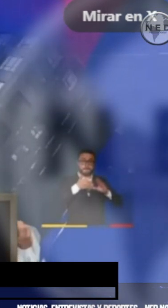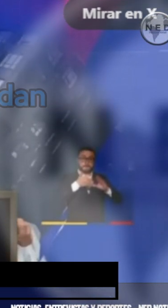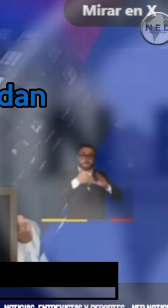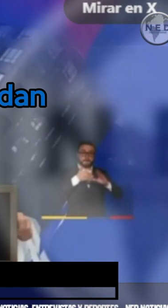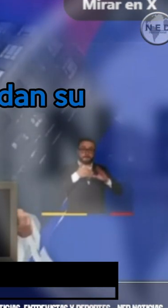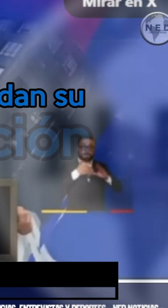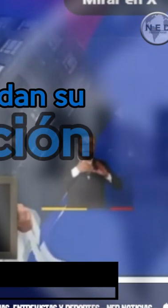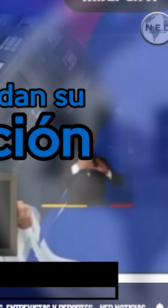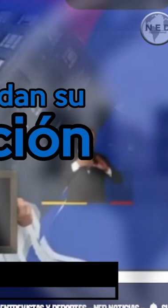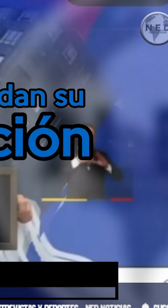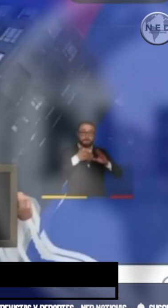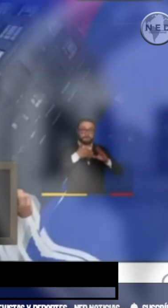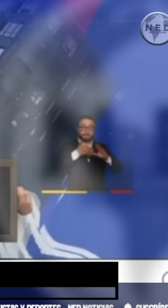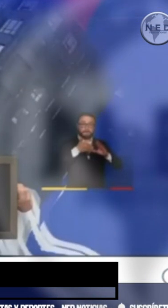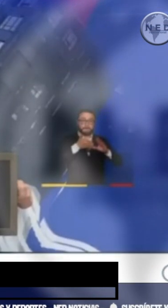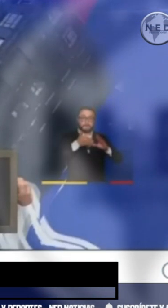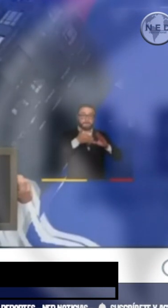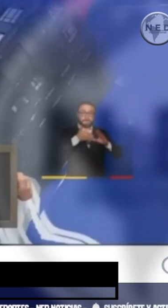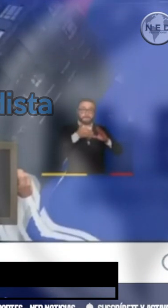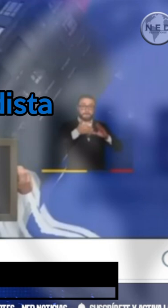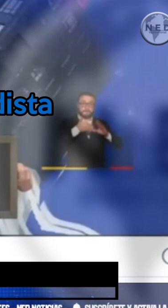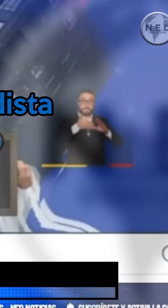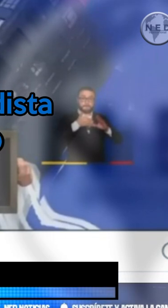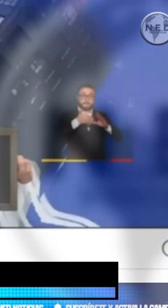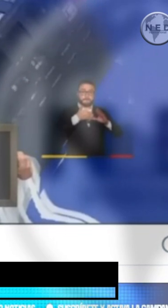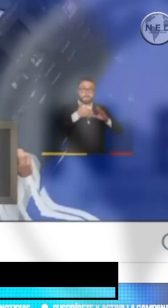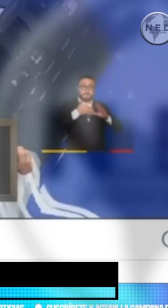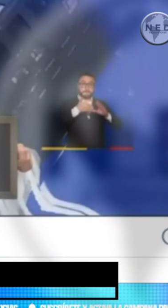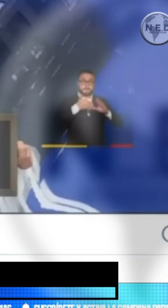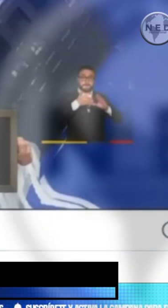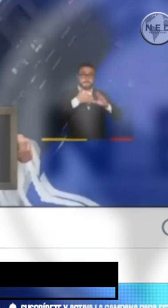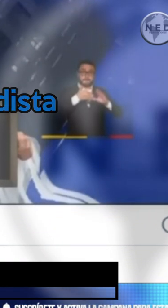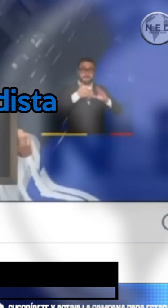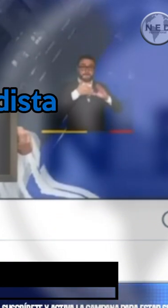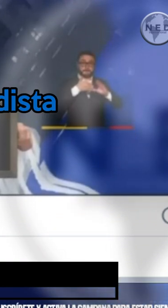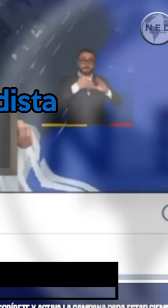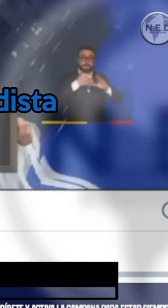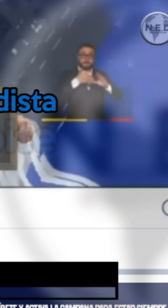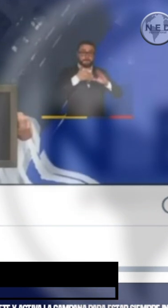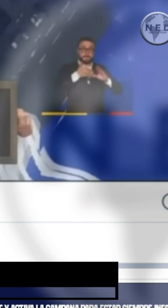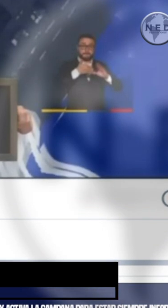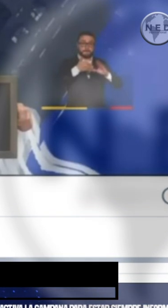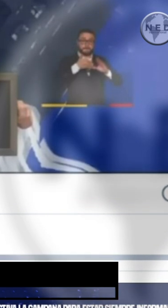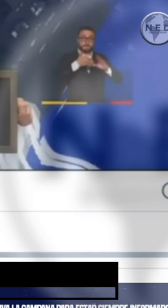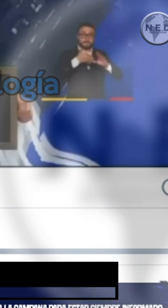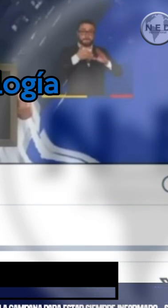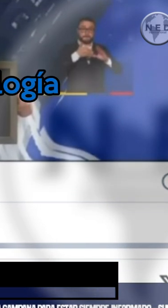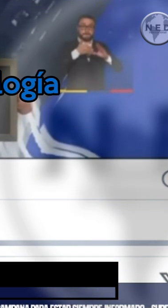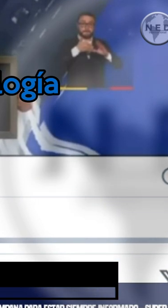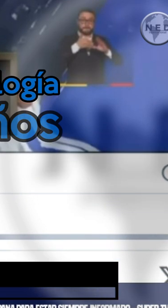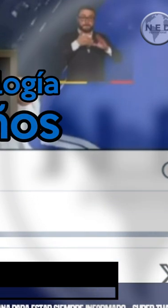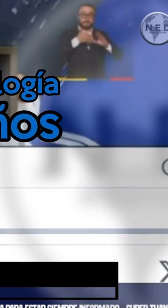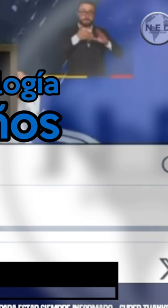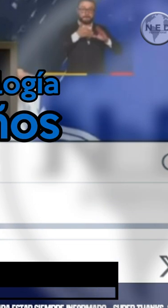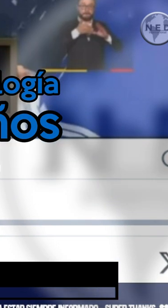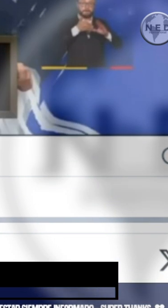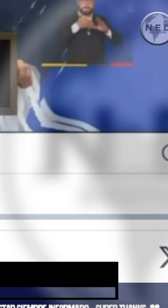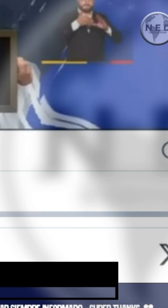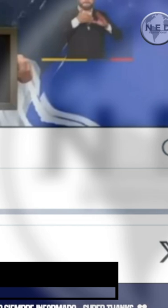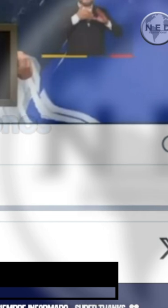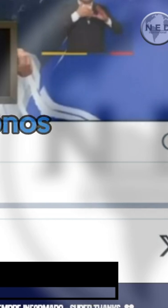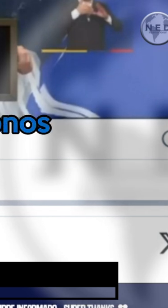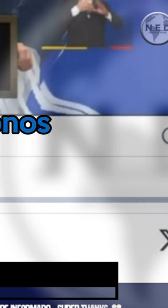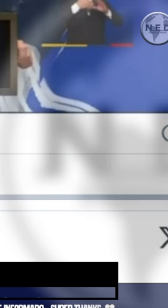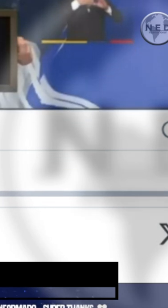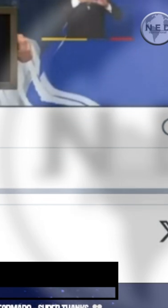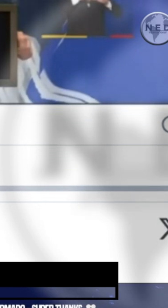violentos que respaldan su administración. No matan al periodista arrodillado. No matan al periodista que solo repite como loro la ideología de los dueños del capital que